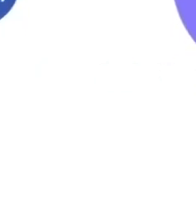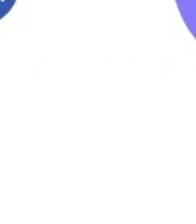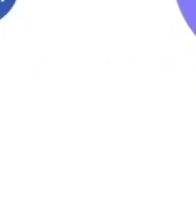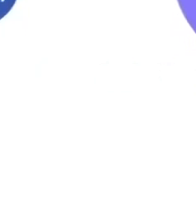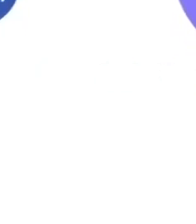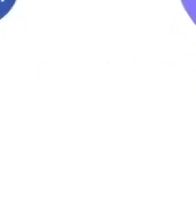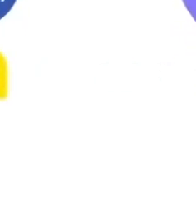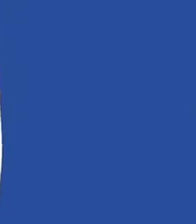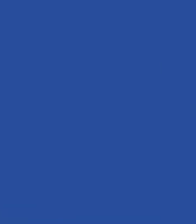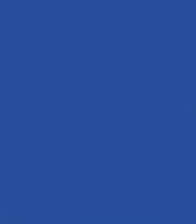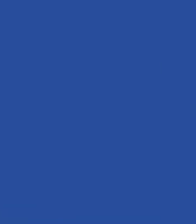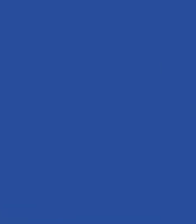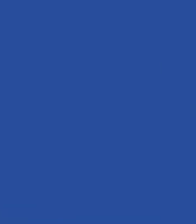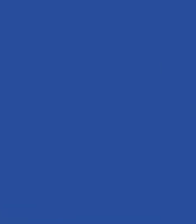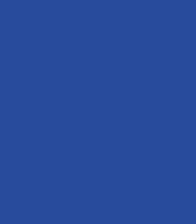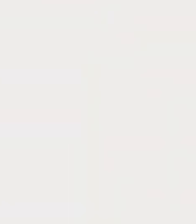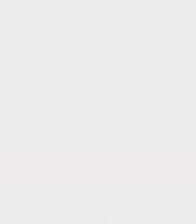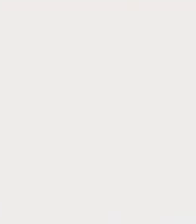Aprendo en Casa